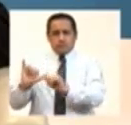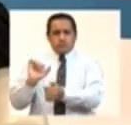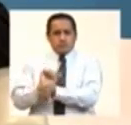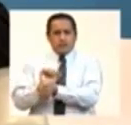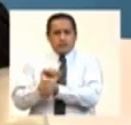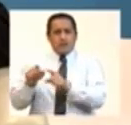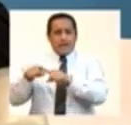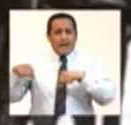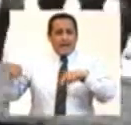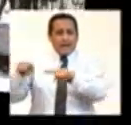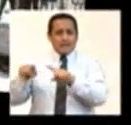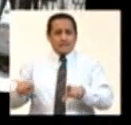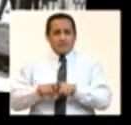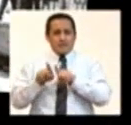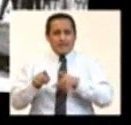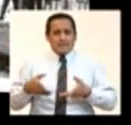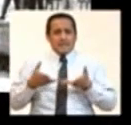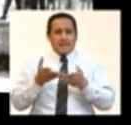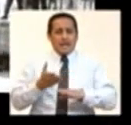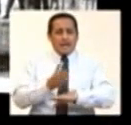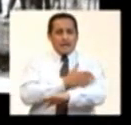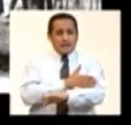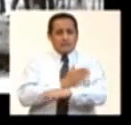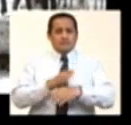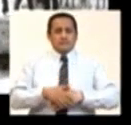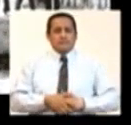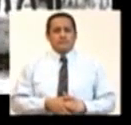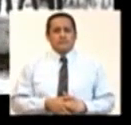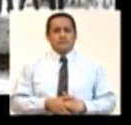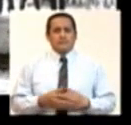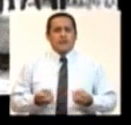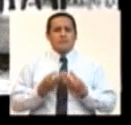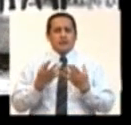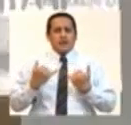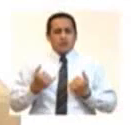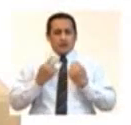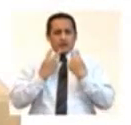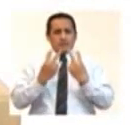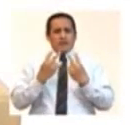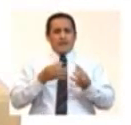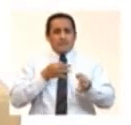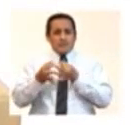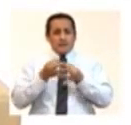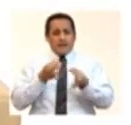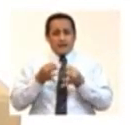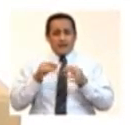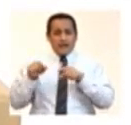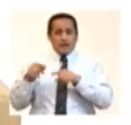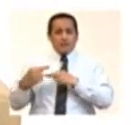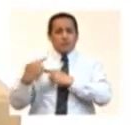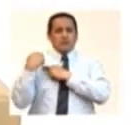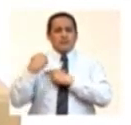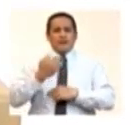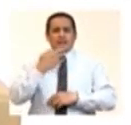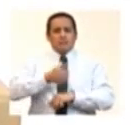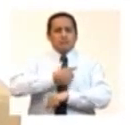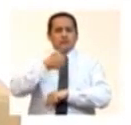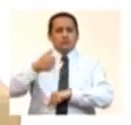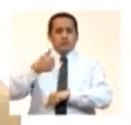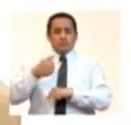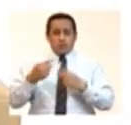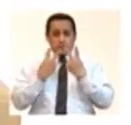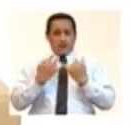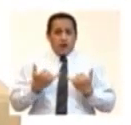es una verdad casi pacífica que ofrece mayores condiciones de seguridad. Muy bien, tenemos ya entonces los actores claros en